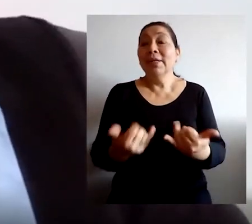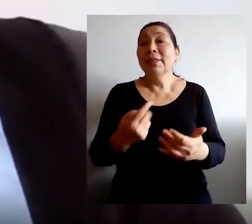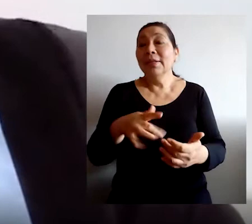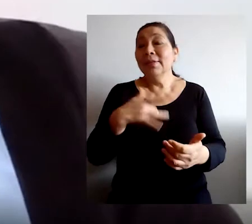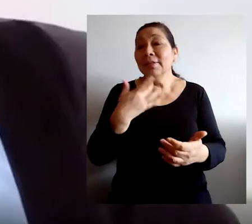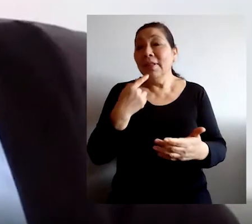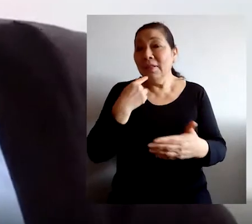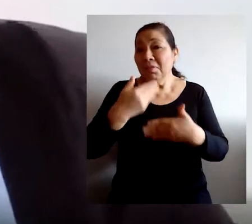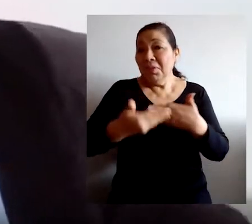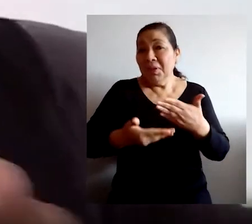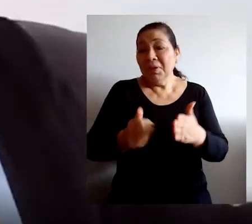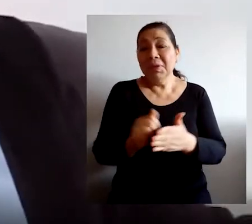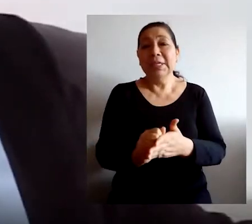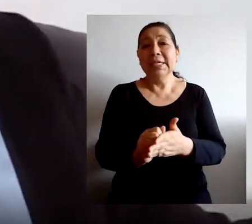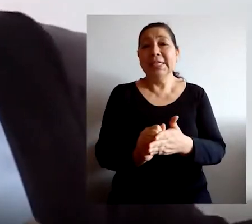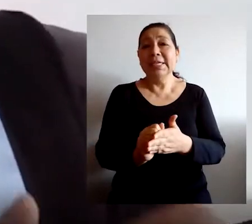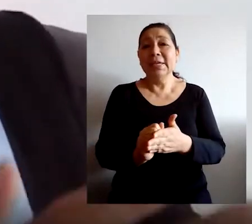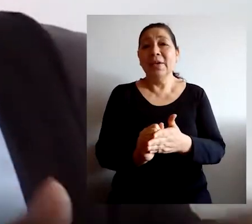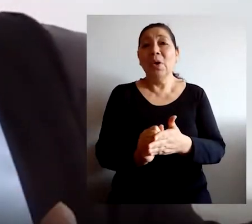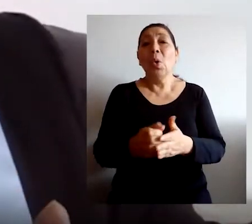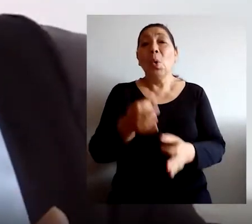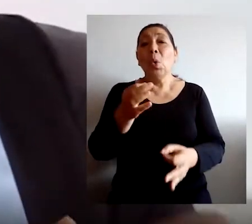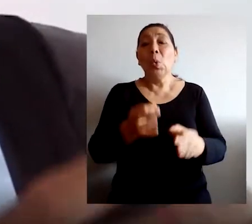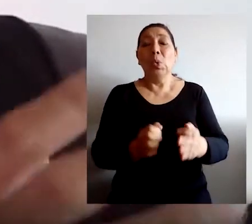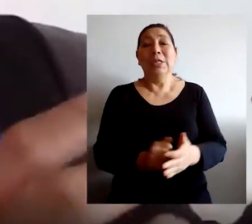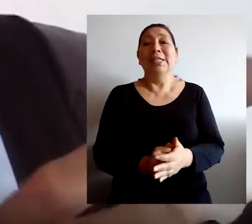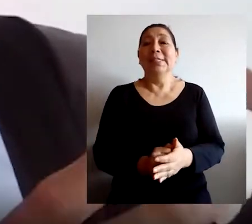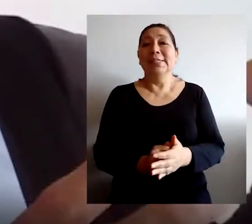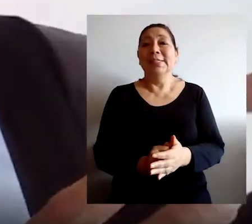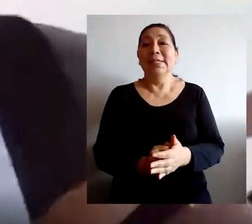tal sentido, si llega una esfera judicial,